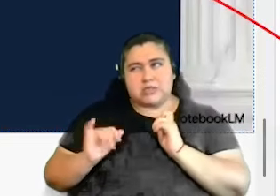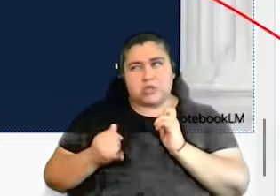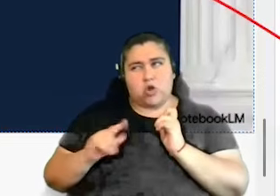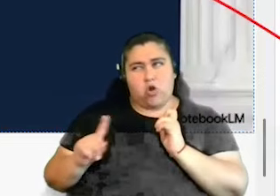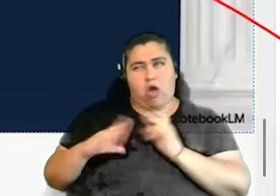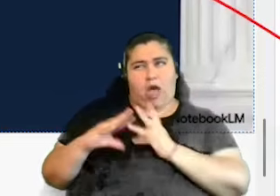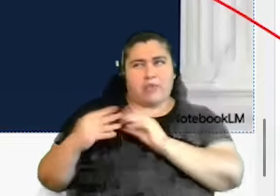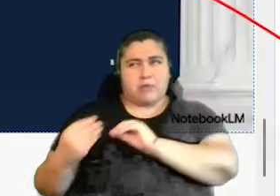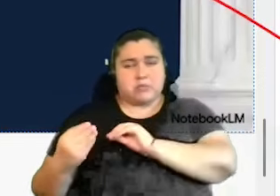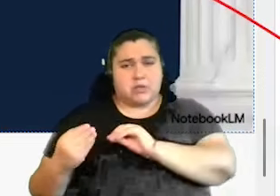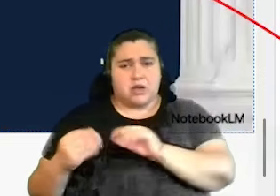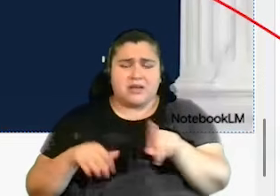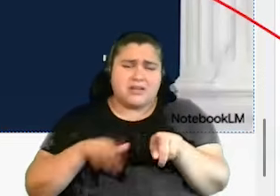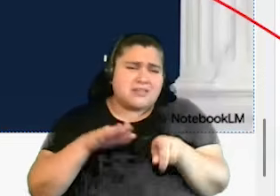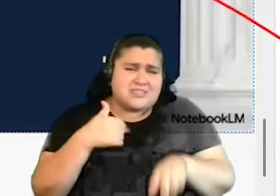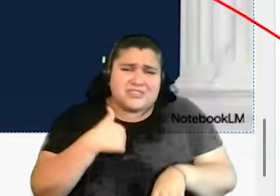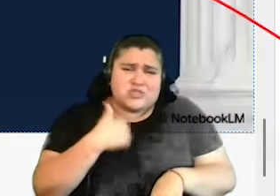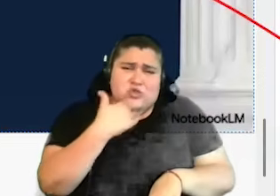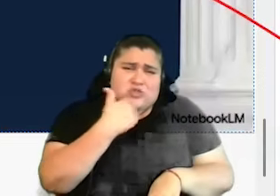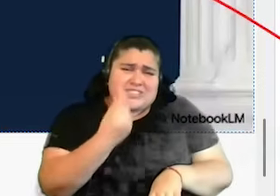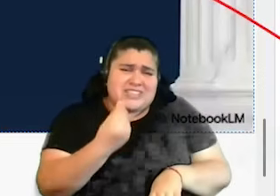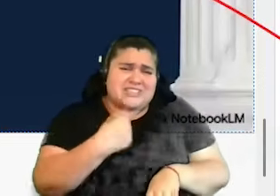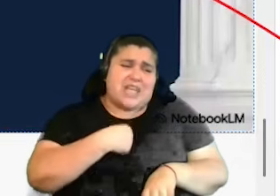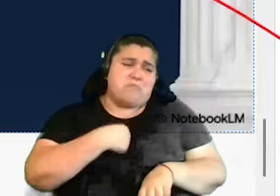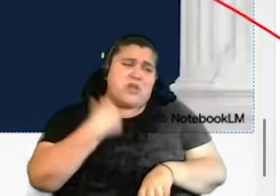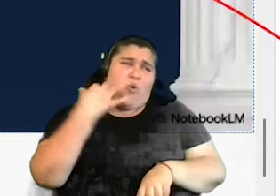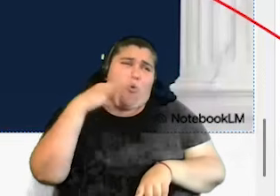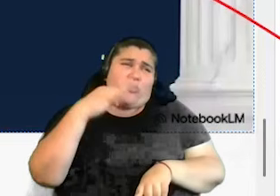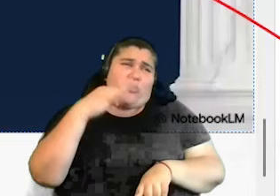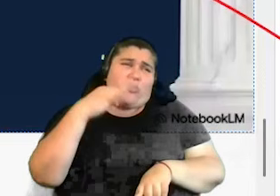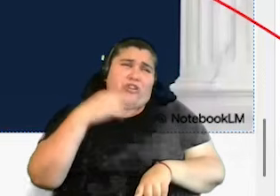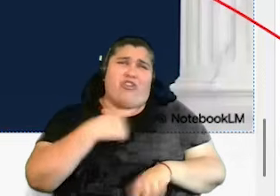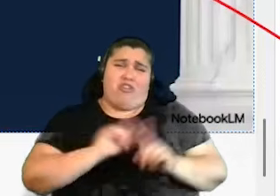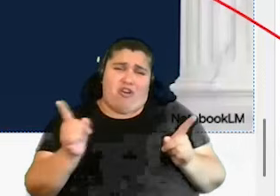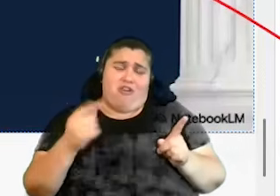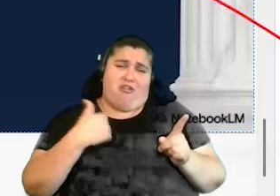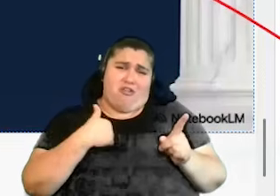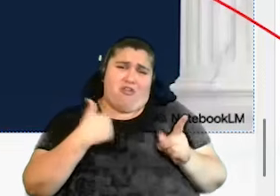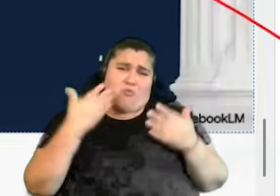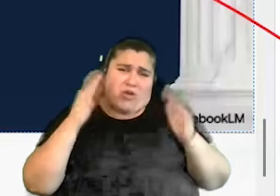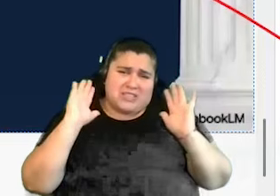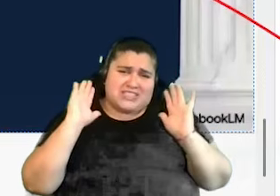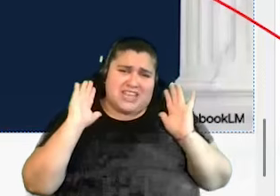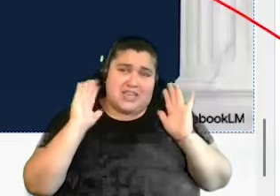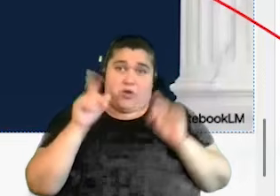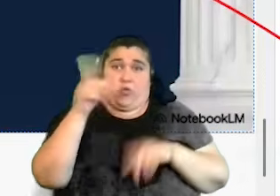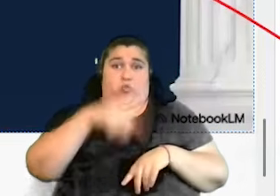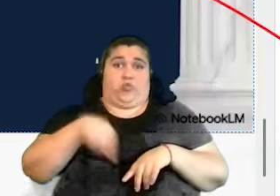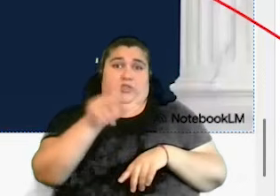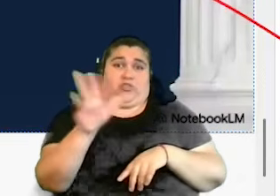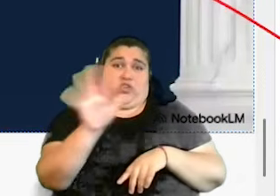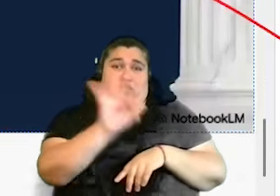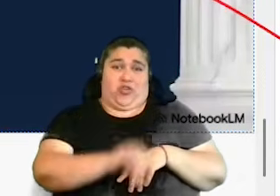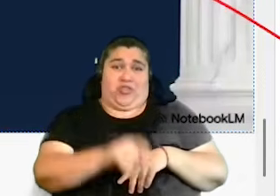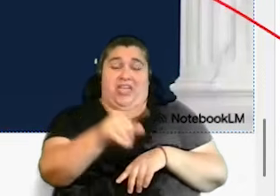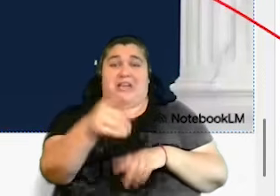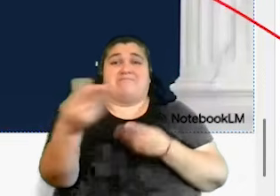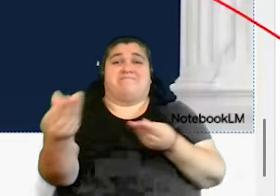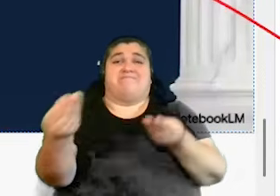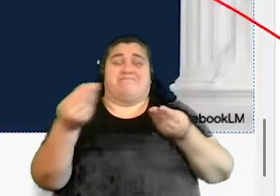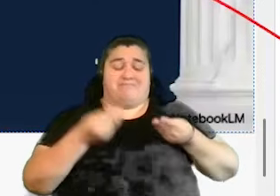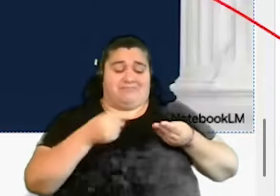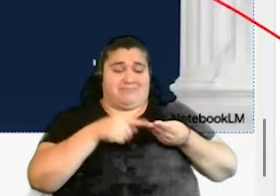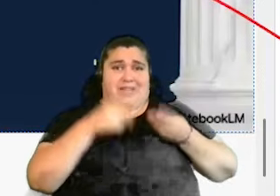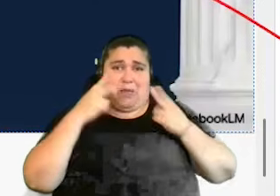me acreditación, sucede, pero no, ustedes creo que en el trabajo es diario, ustedes se darán una cuenta que cuando reflexión. viene una investigación, la base